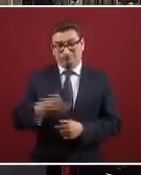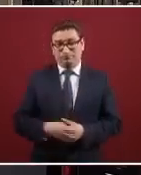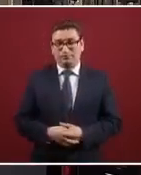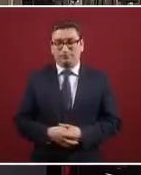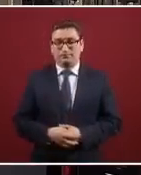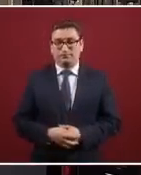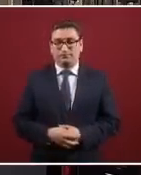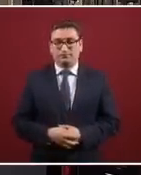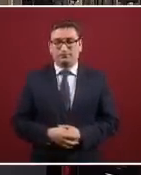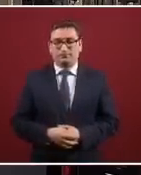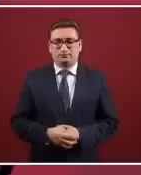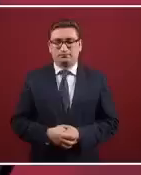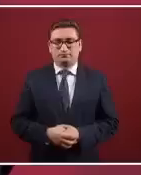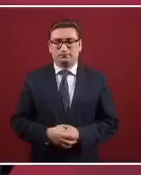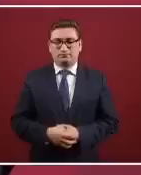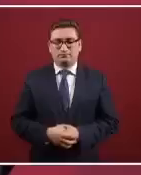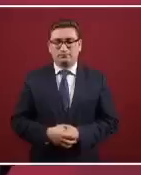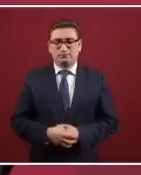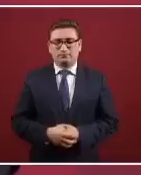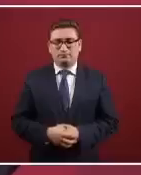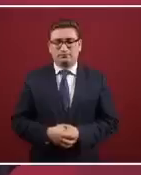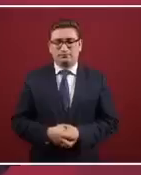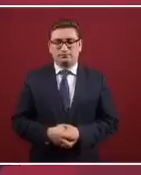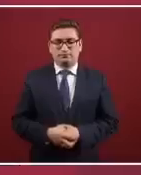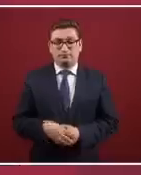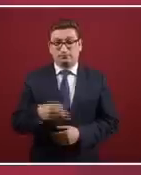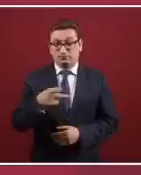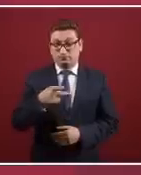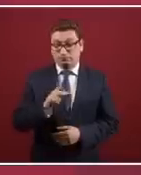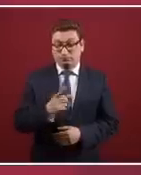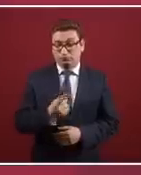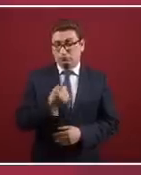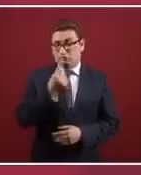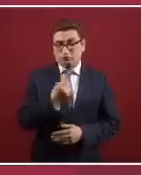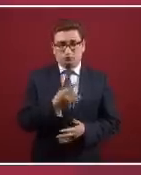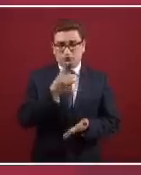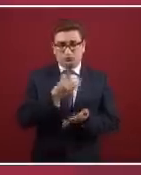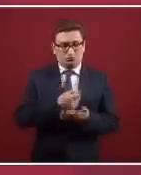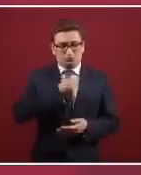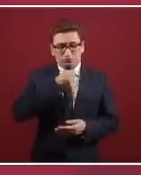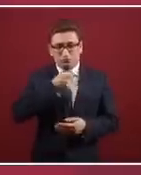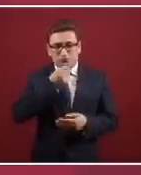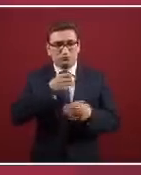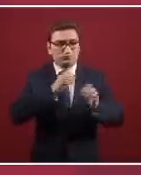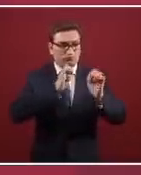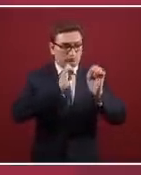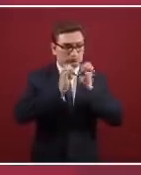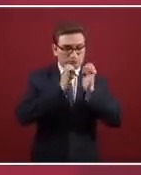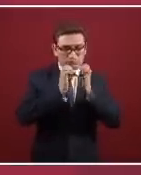Pero la única que hizo un reportaje y una entrevista